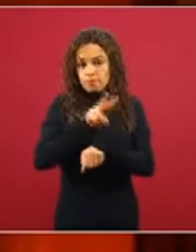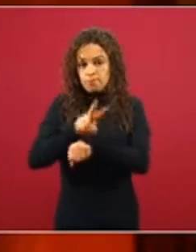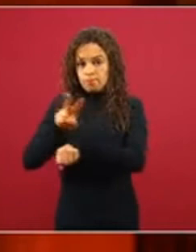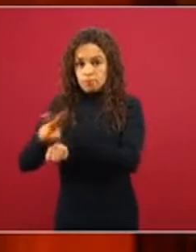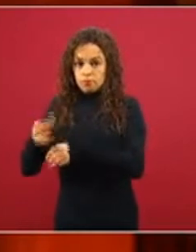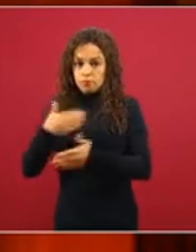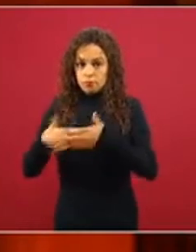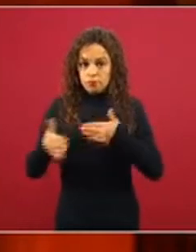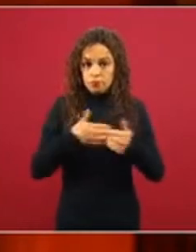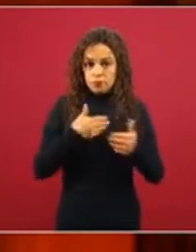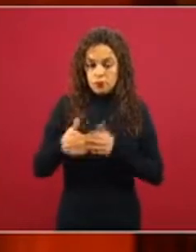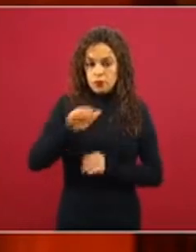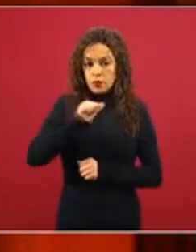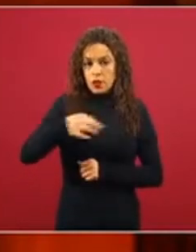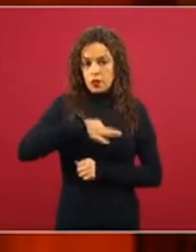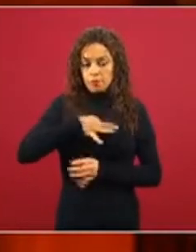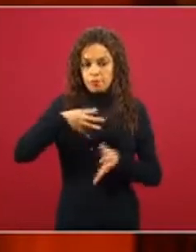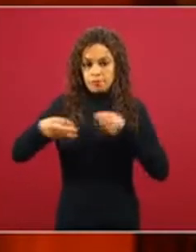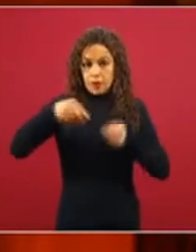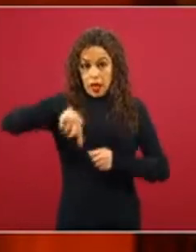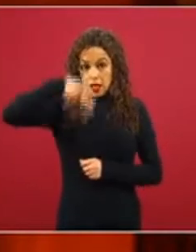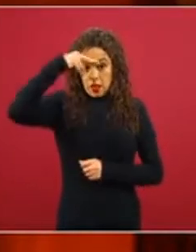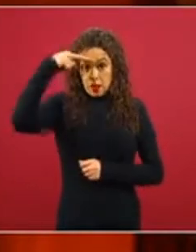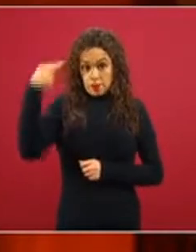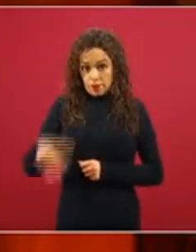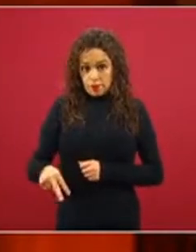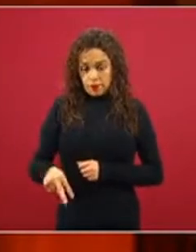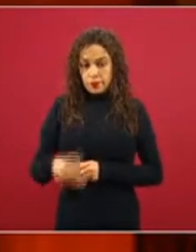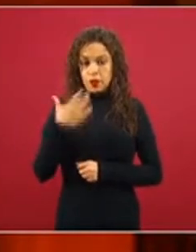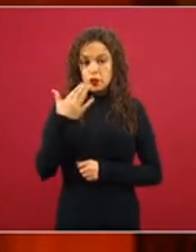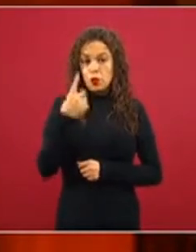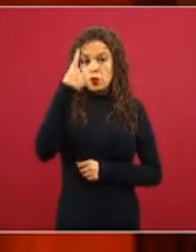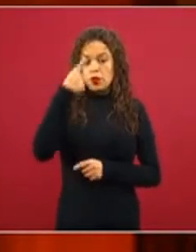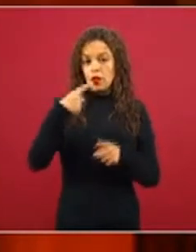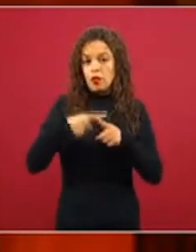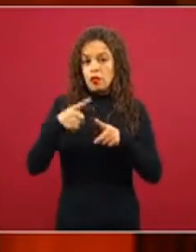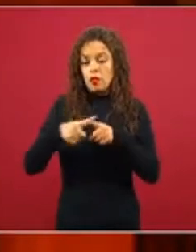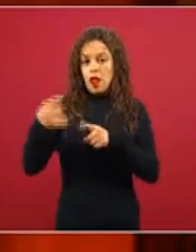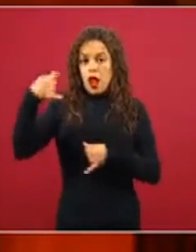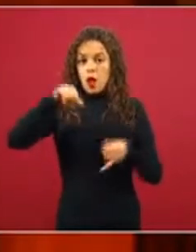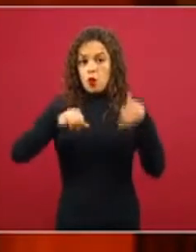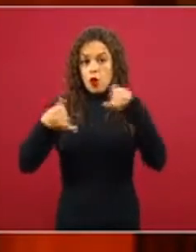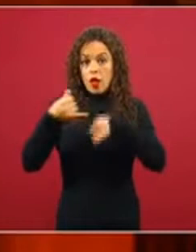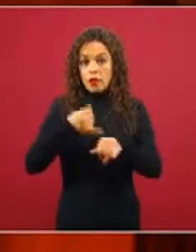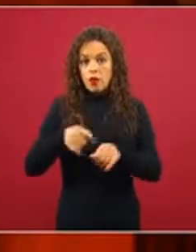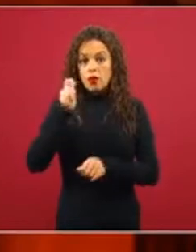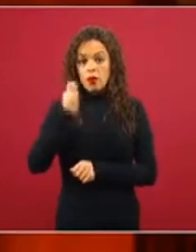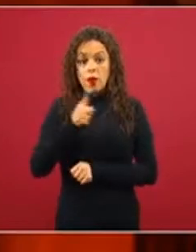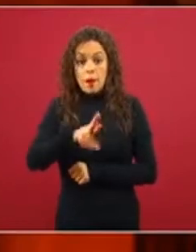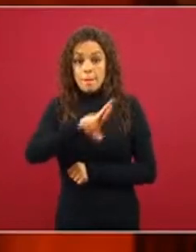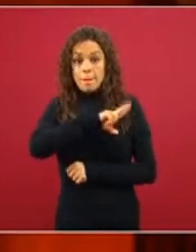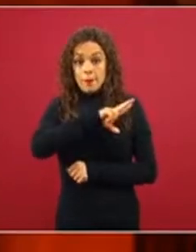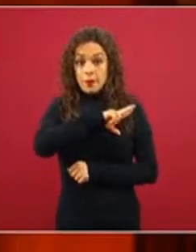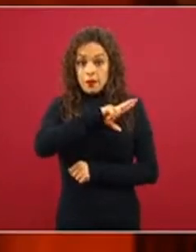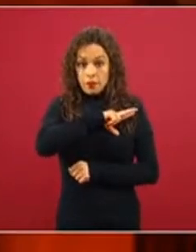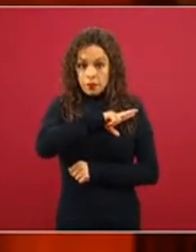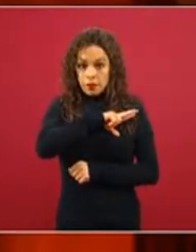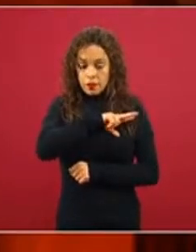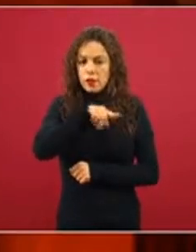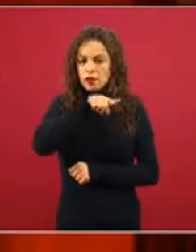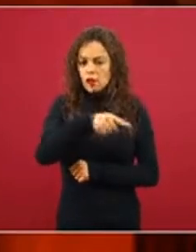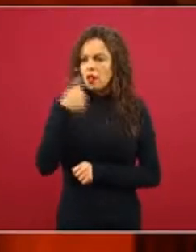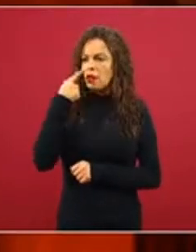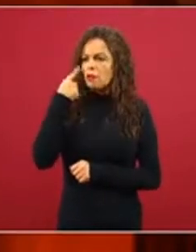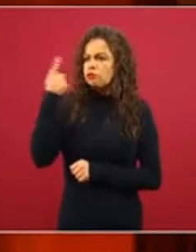es todos aquellos laboratorios, que hasta el momento son 51 laboratorios privados, que han sido evaluados por